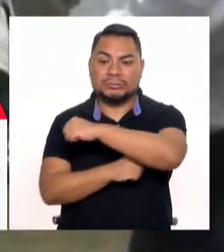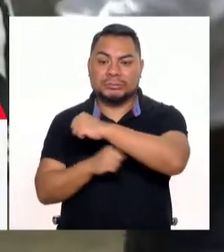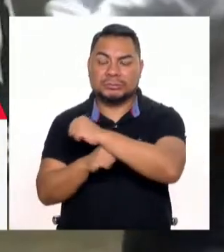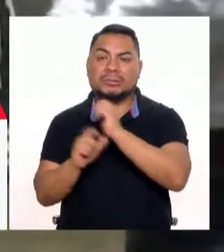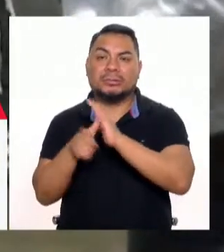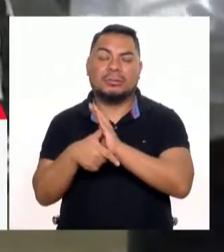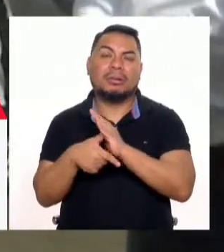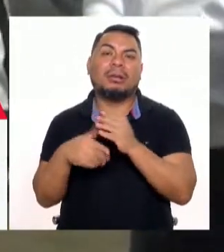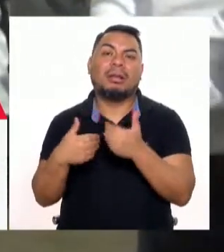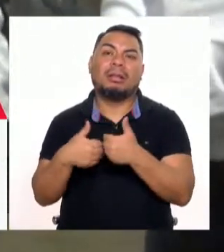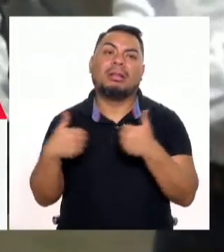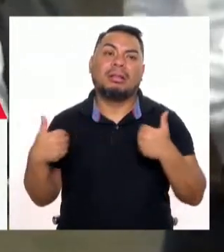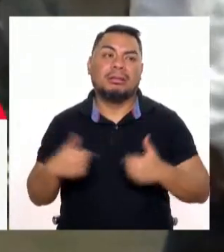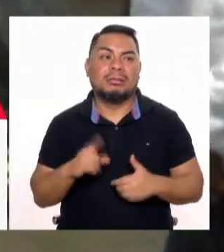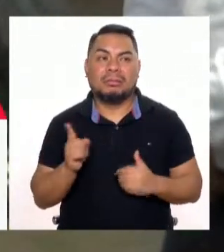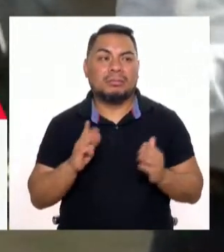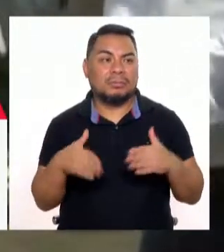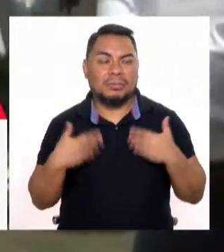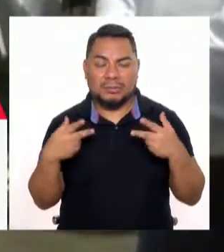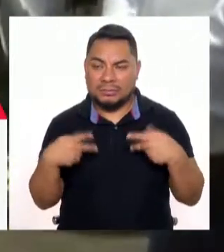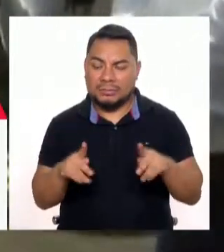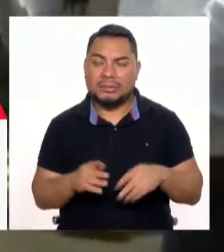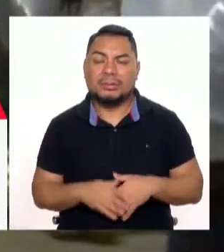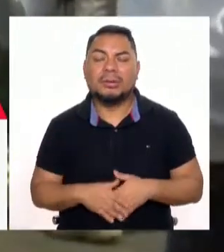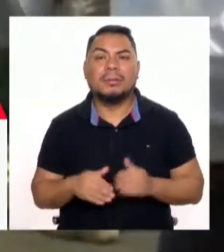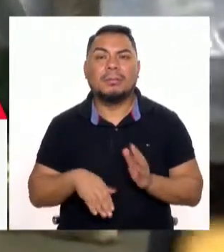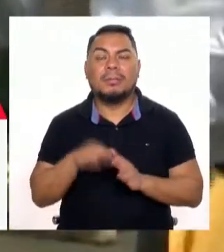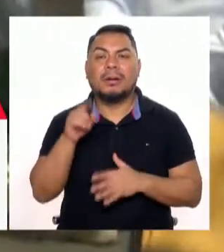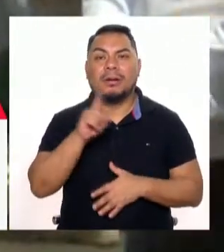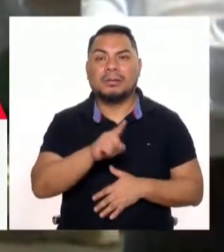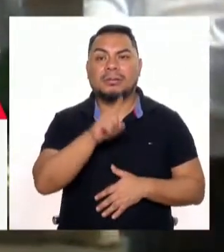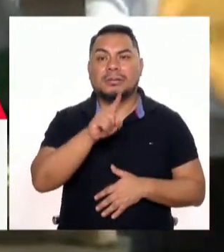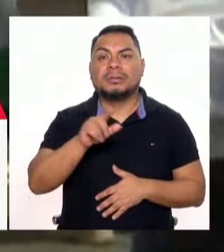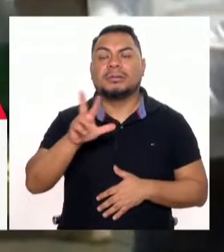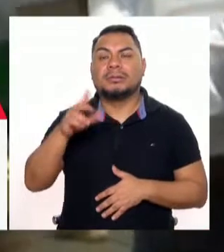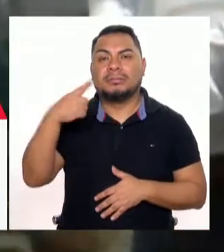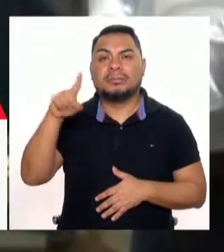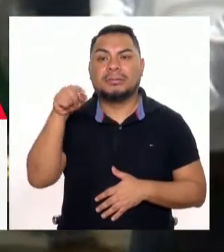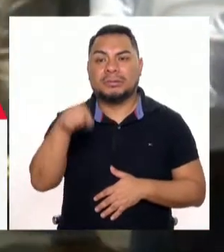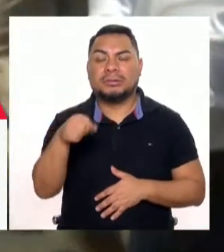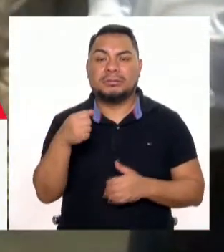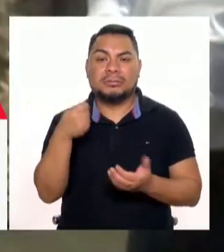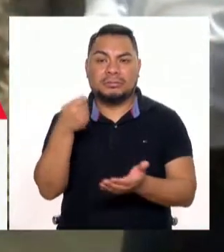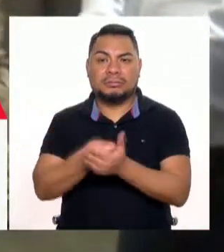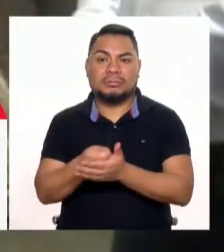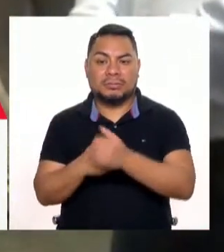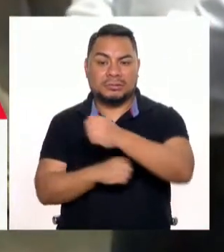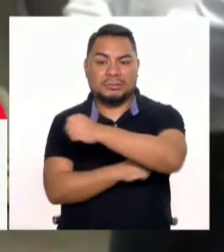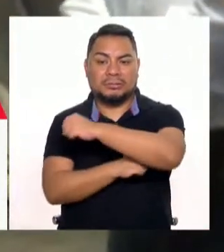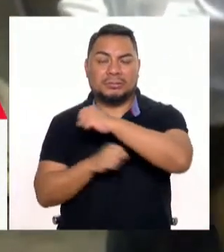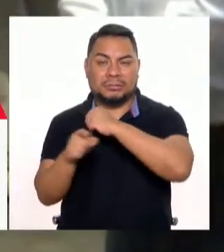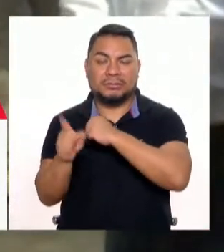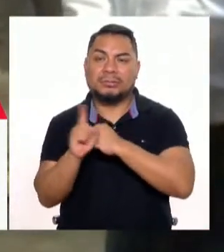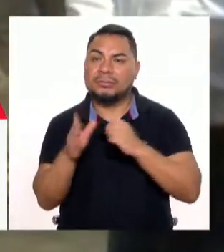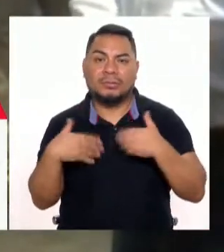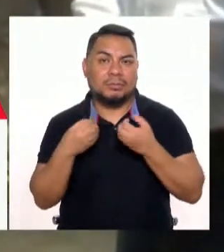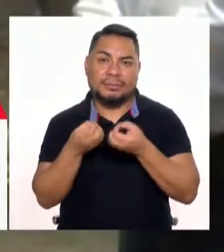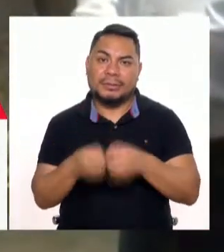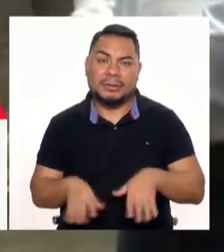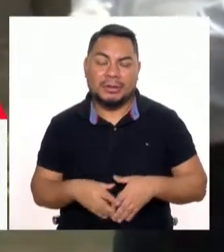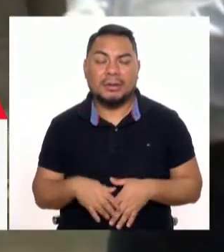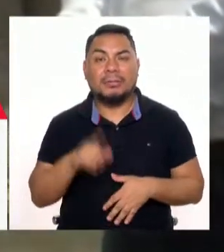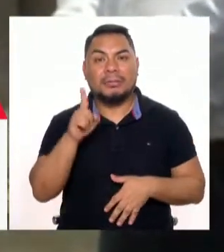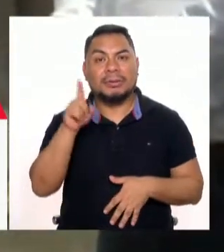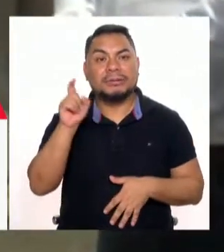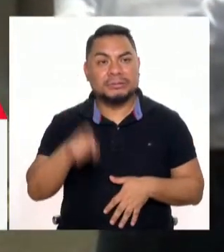aislado y no podemos permitir más de 113 millones que nos costó este puente no podemos perder pero